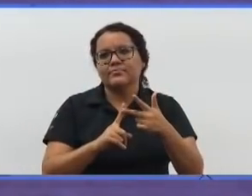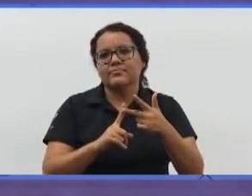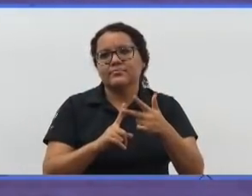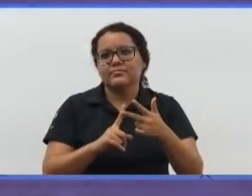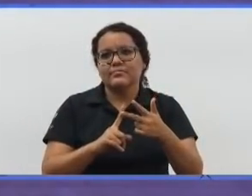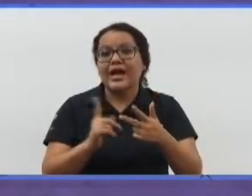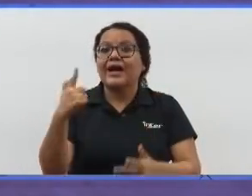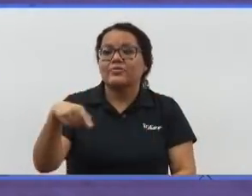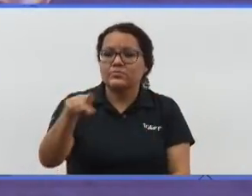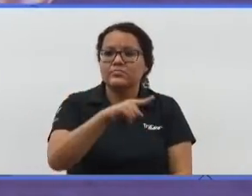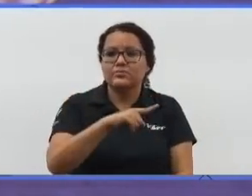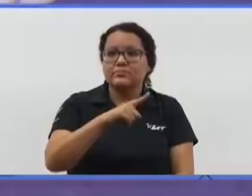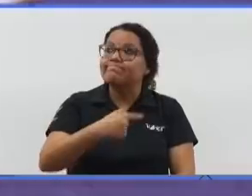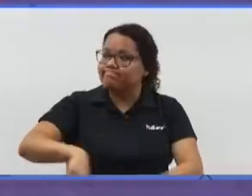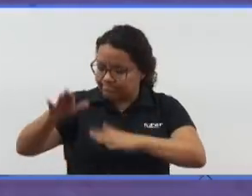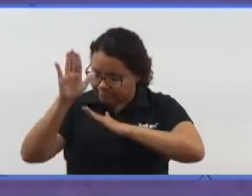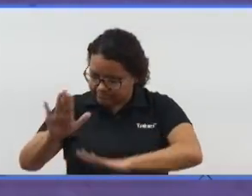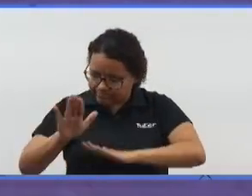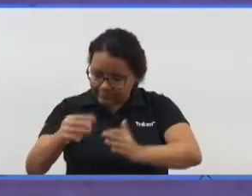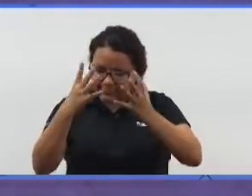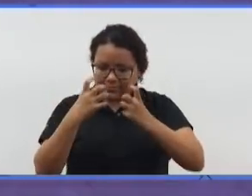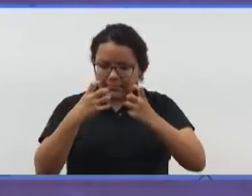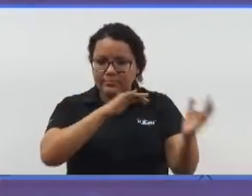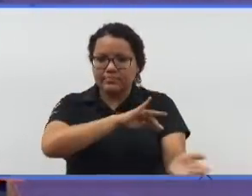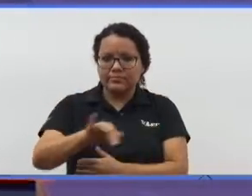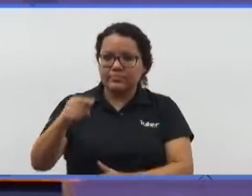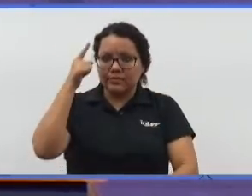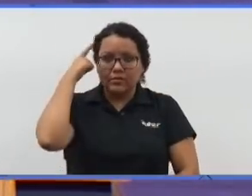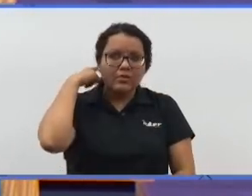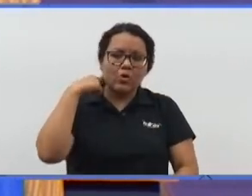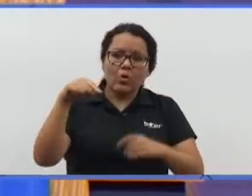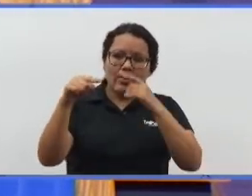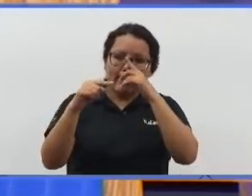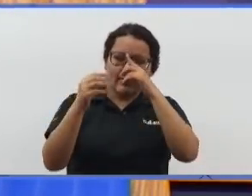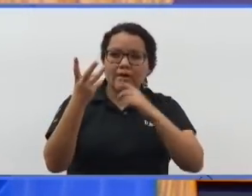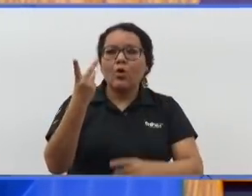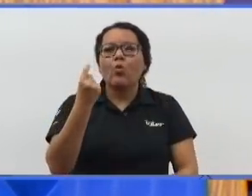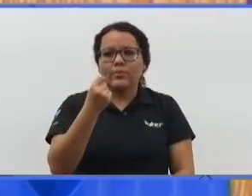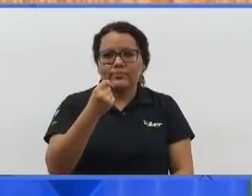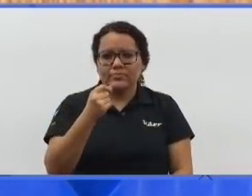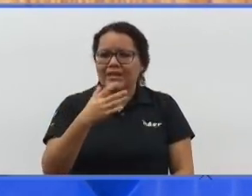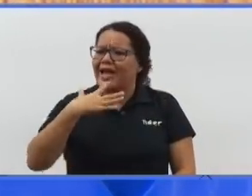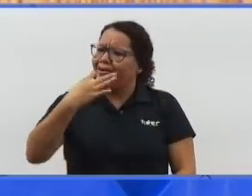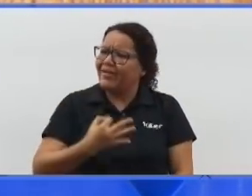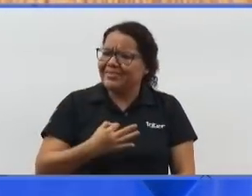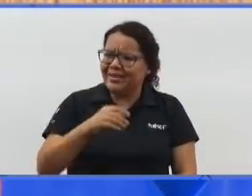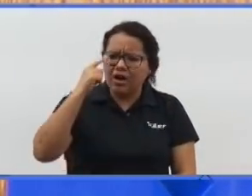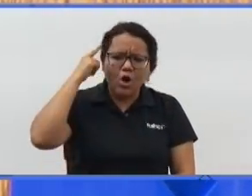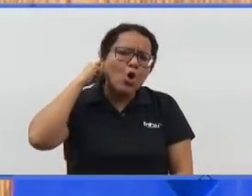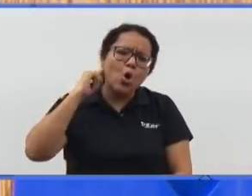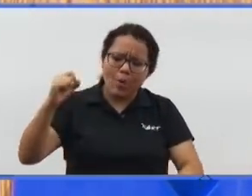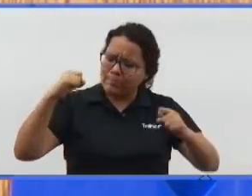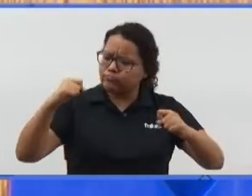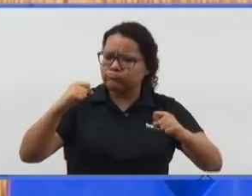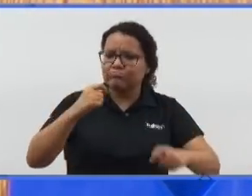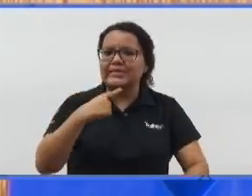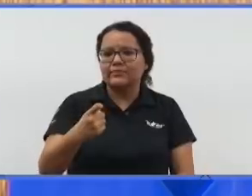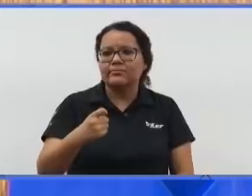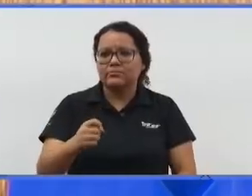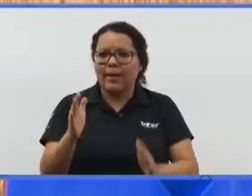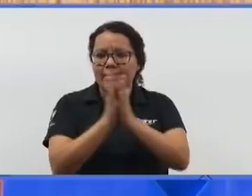deseos de adorar hay hombres en la casa de dios pero por favor de verdad los hombres de verdad hombre probo y hombre en la casa